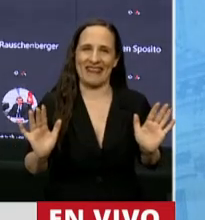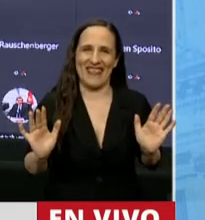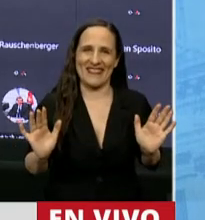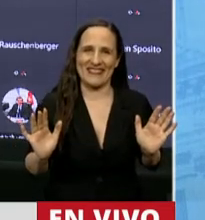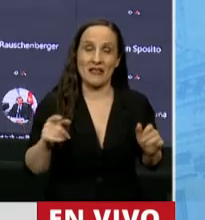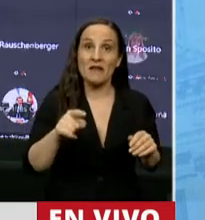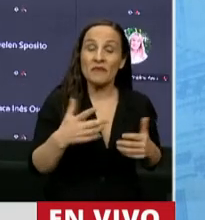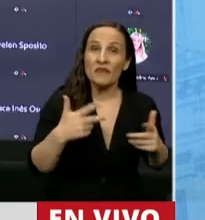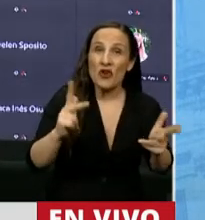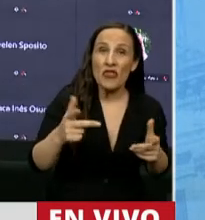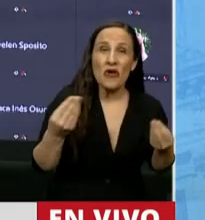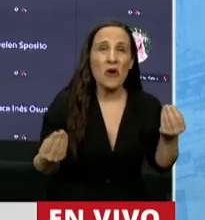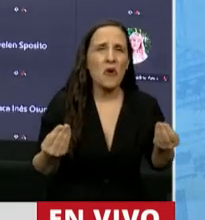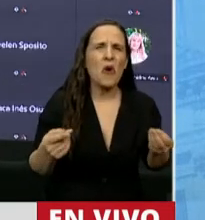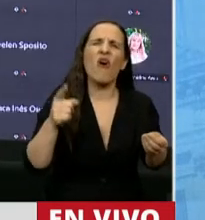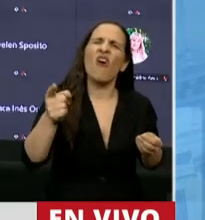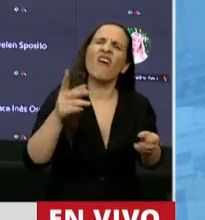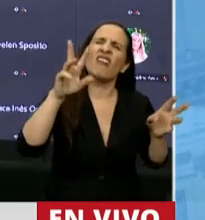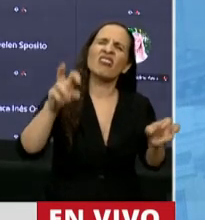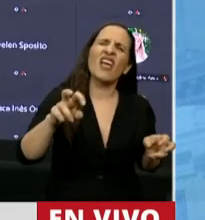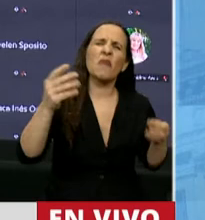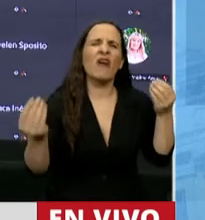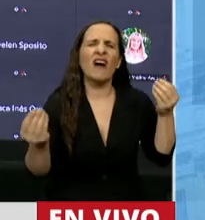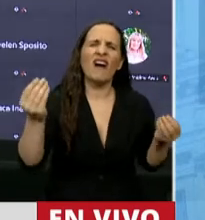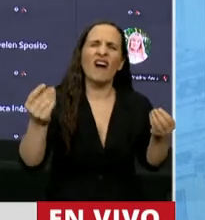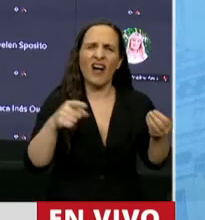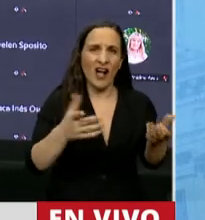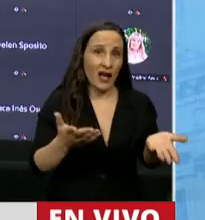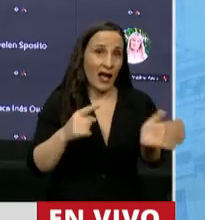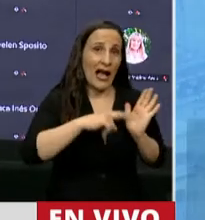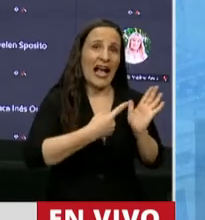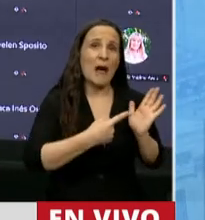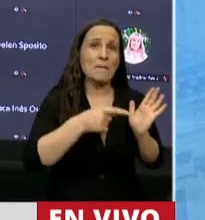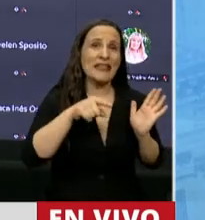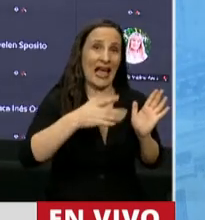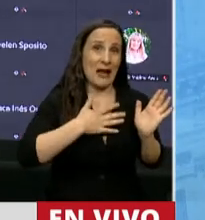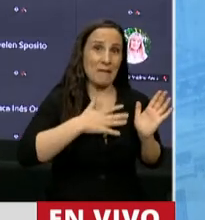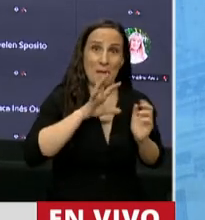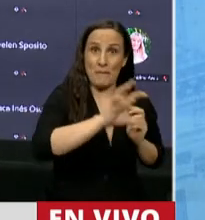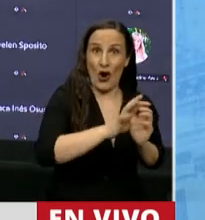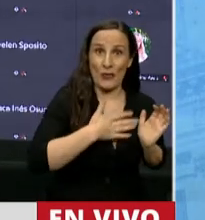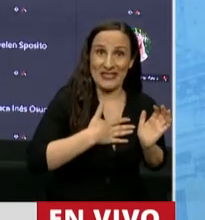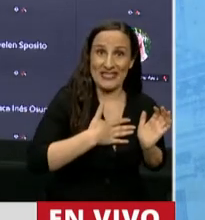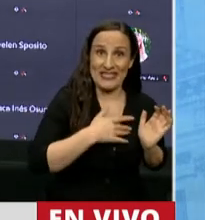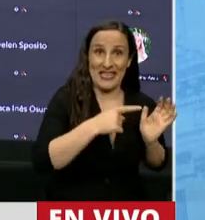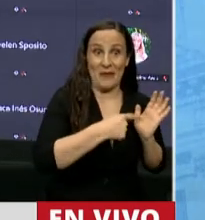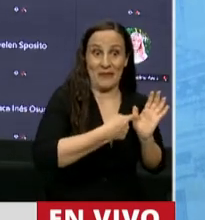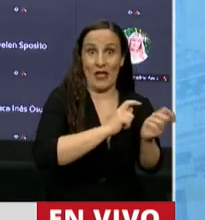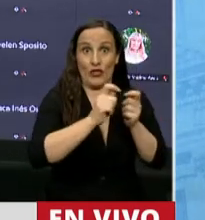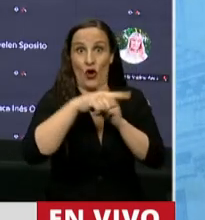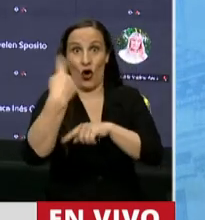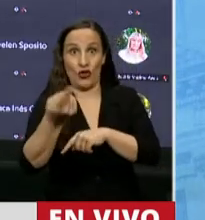no se representa con capitales alternas, no puedo dejar de pensar en la capital alterna de mi provincia, Caleta